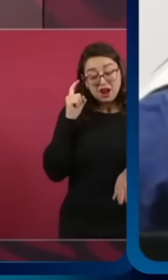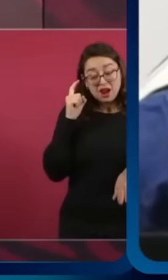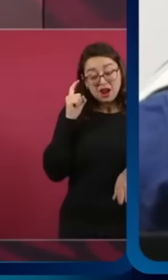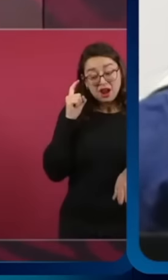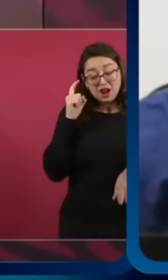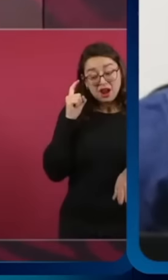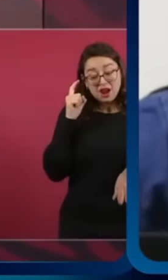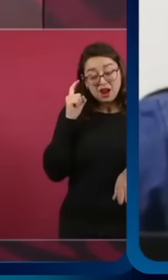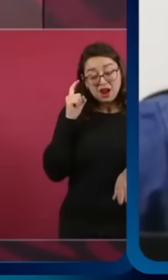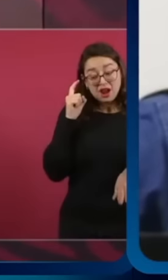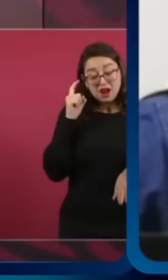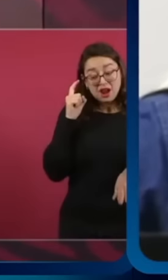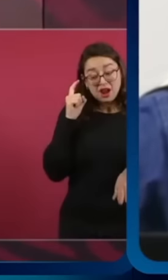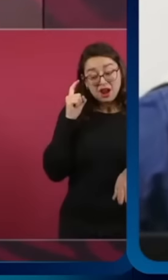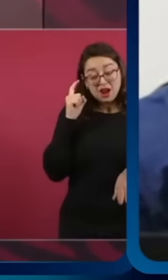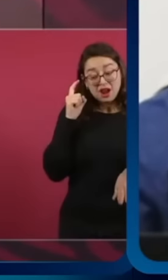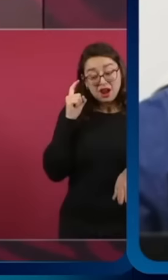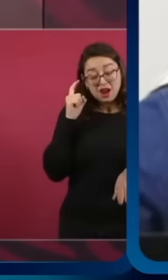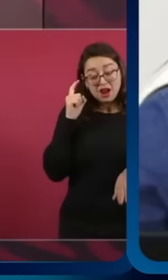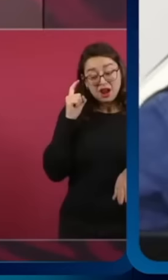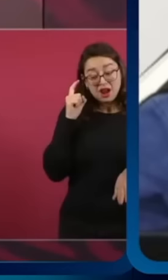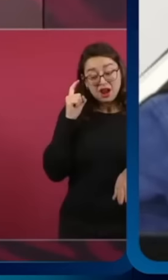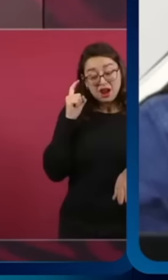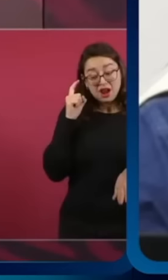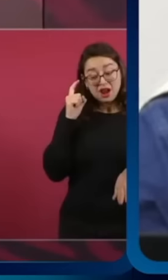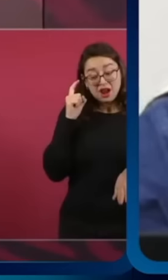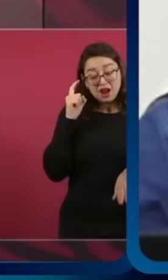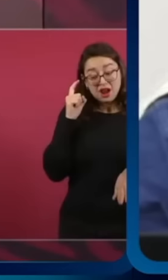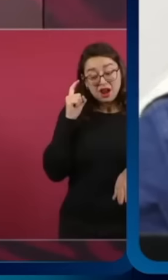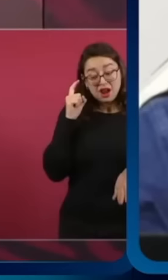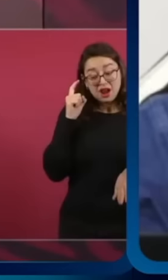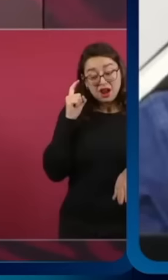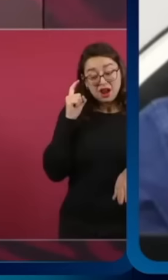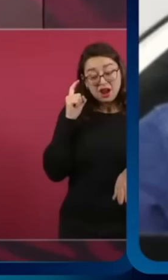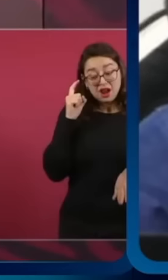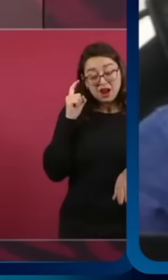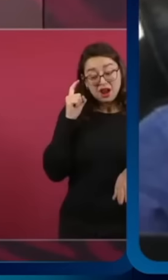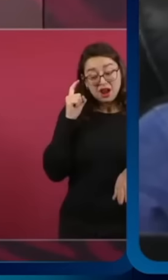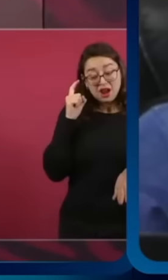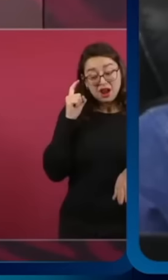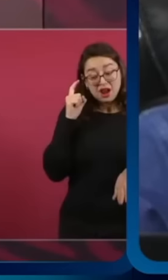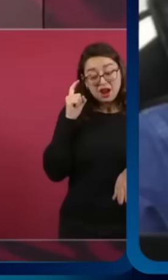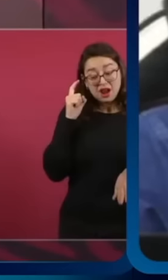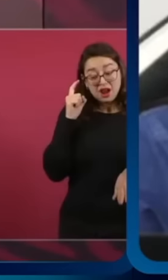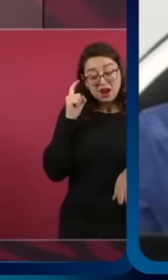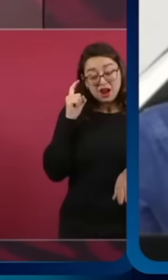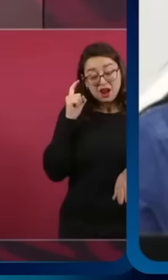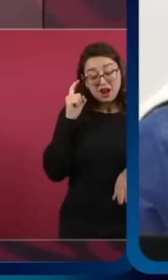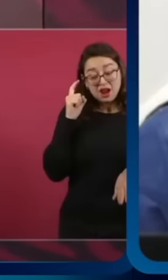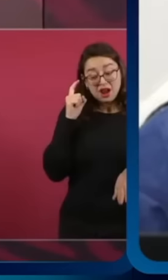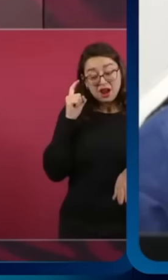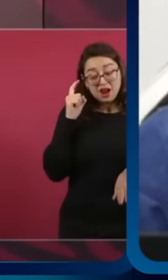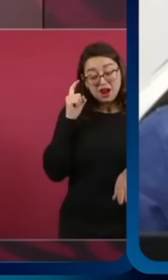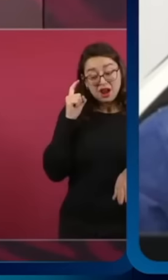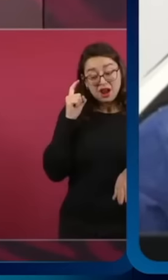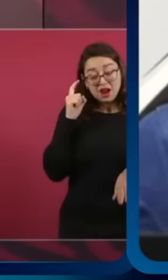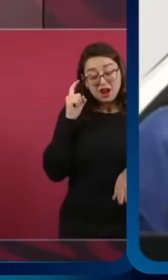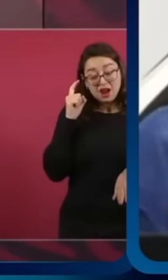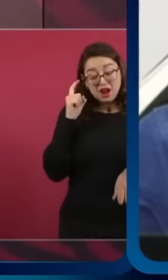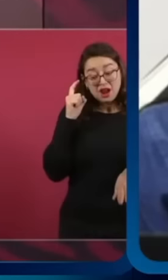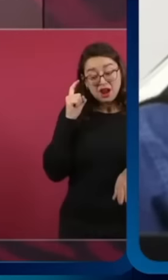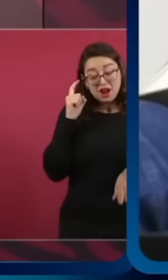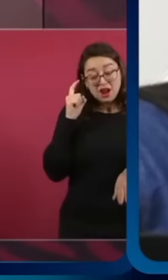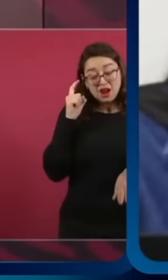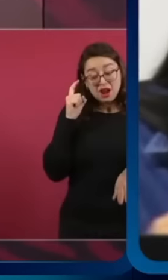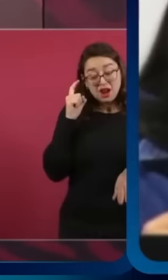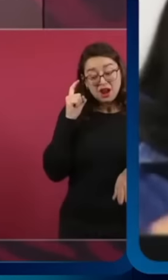hacer más obras, ya prácticamente estamos llegando al final de este sexenio y bueno, pues ya el movimiento